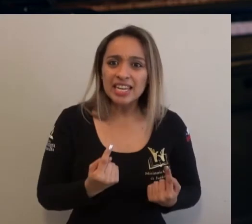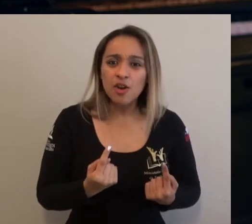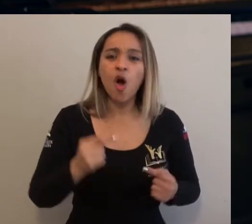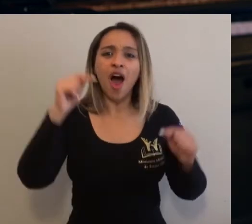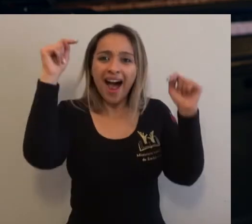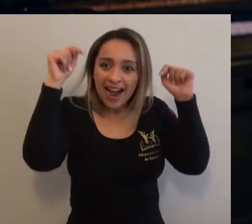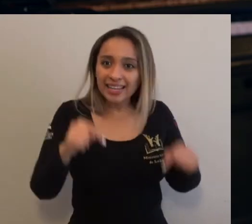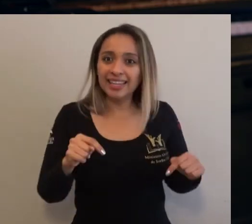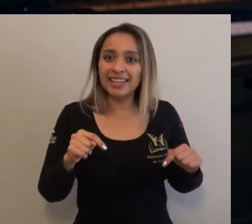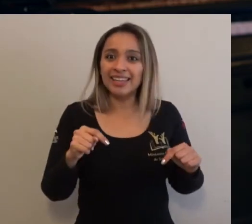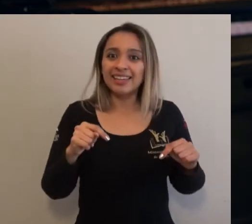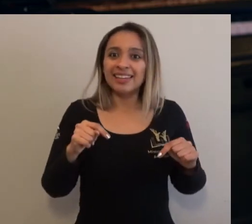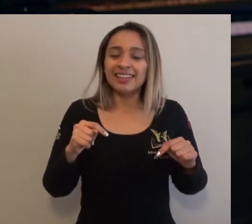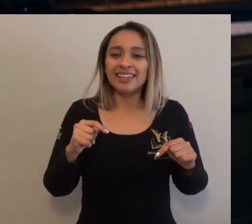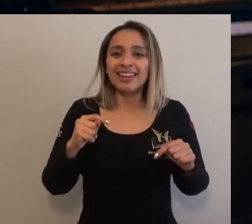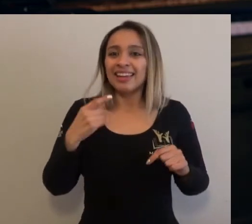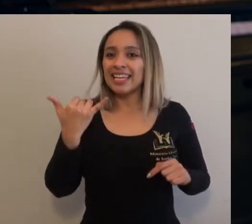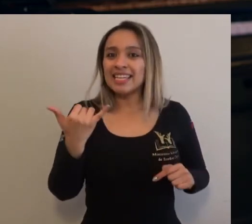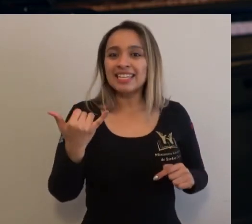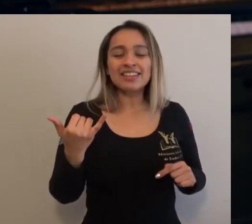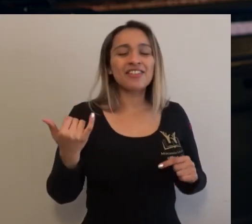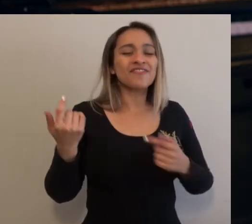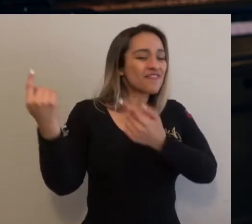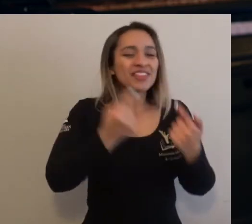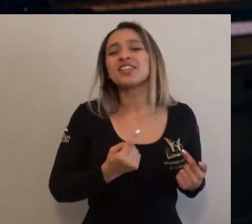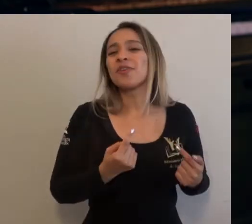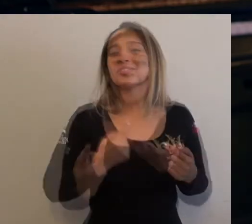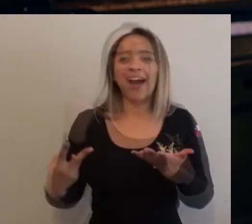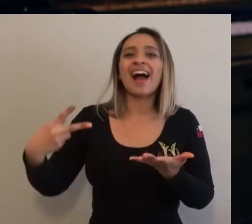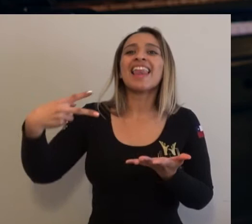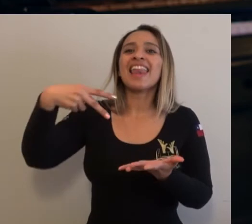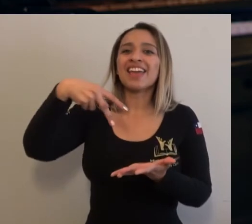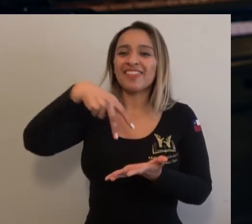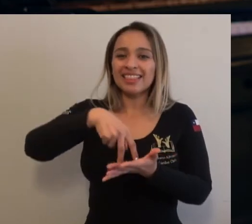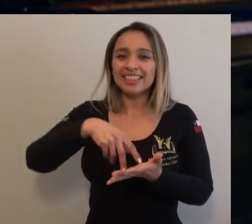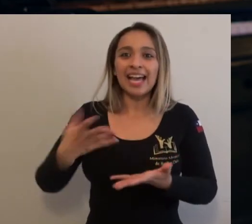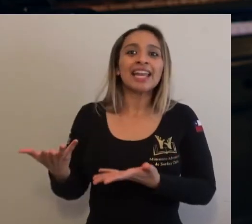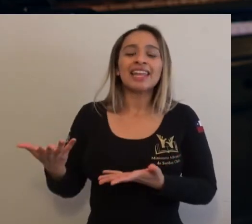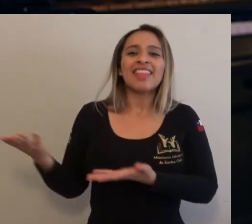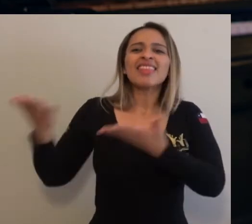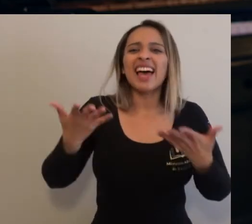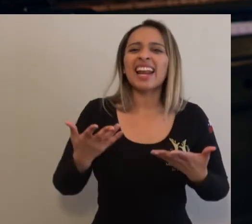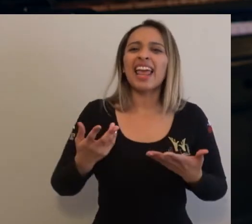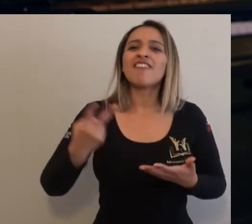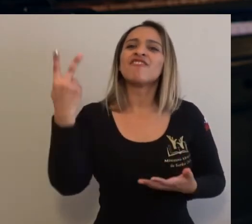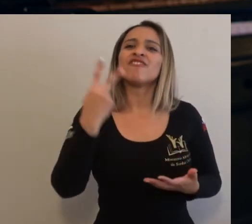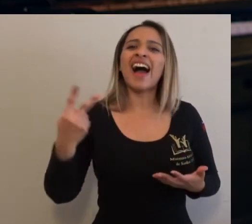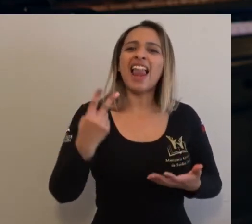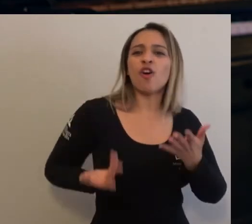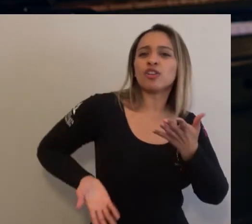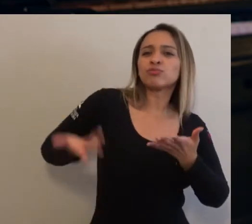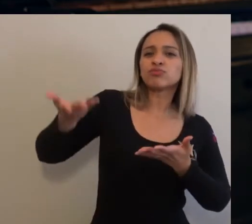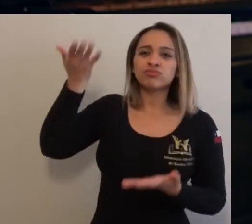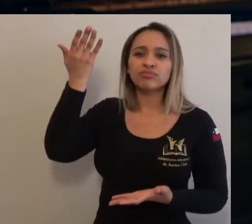dueño del universo llegó acá y llegó solamente a servir. vino a darle valor a las